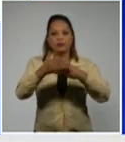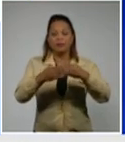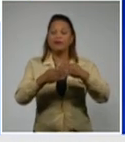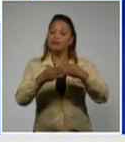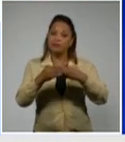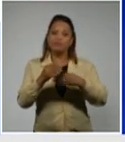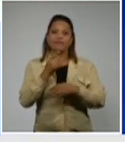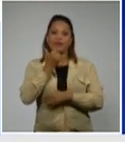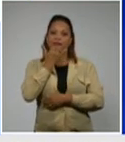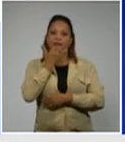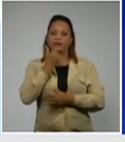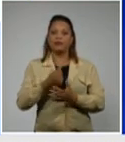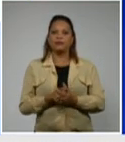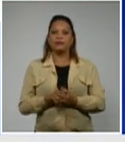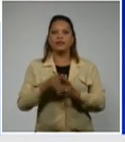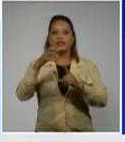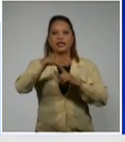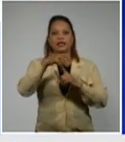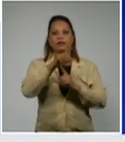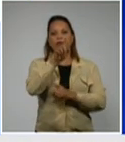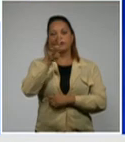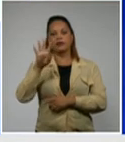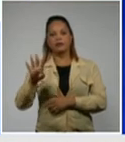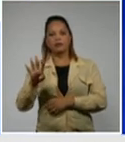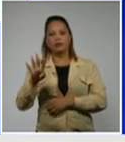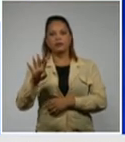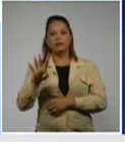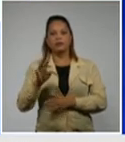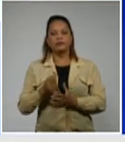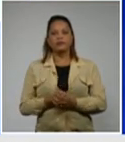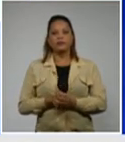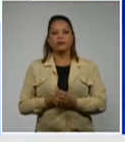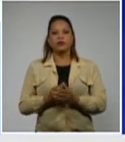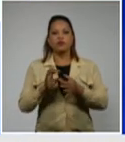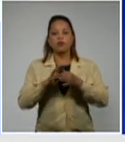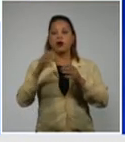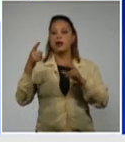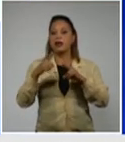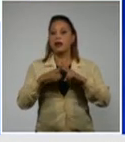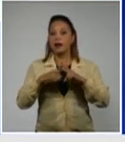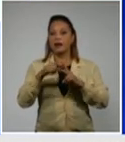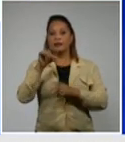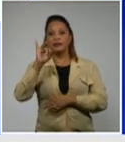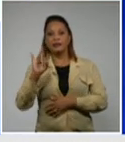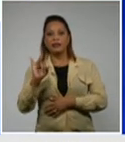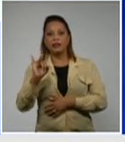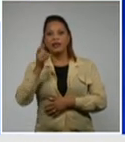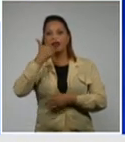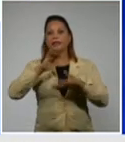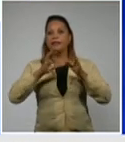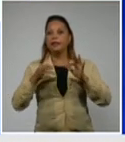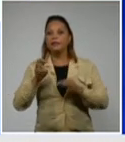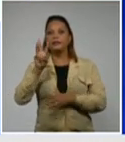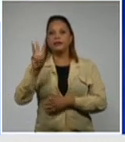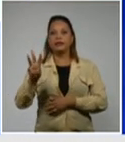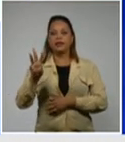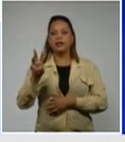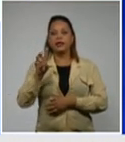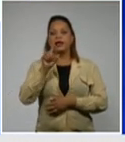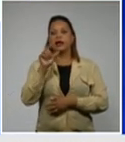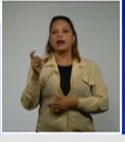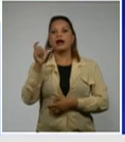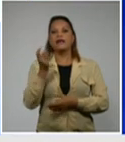San Cristóbal con 14, Guanajay con 7, Artemisa y Candelaria con 3 cada